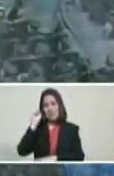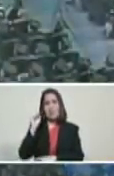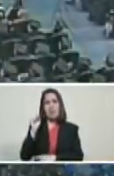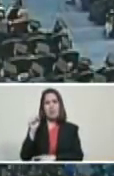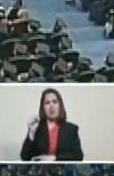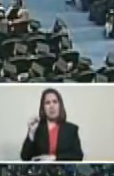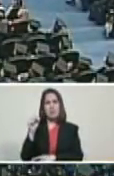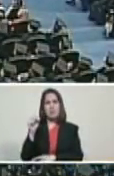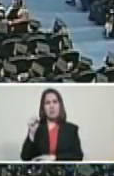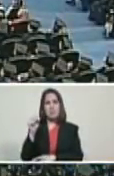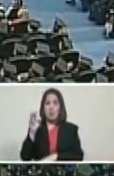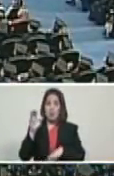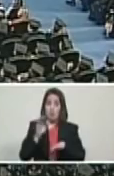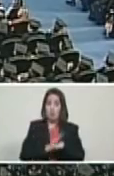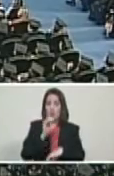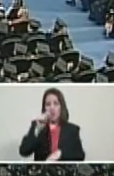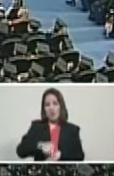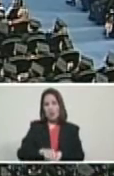Porque ahí está María,